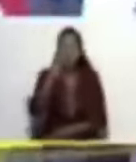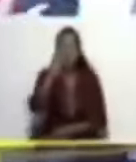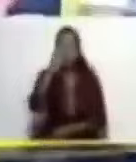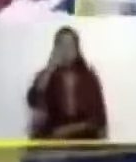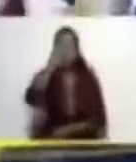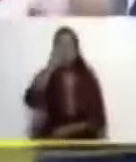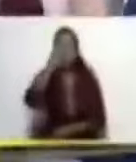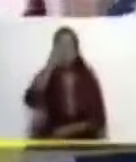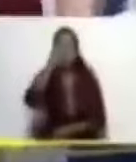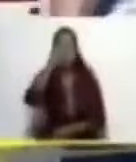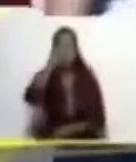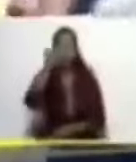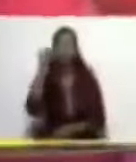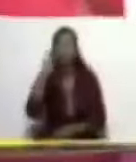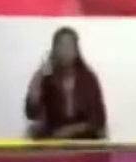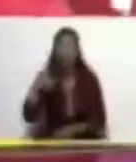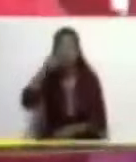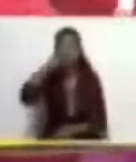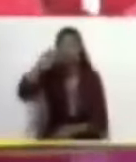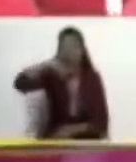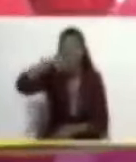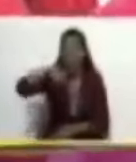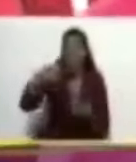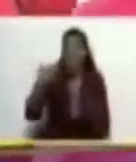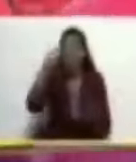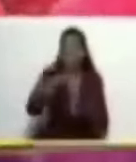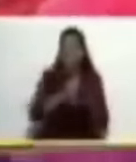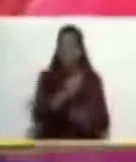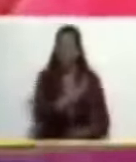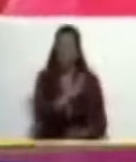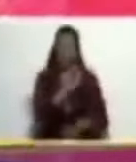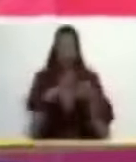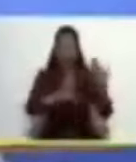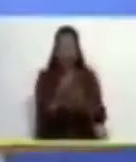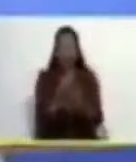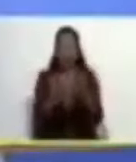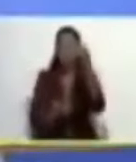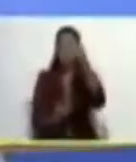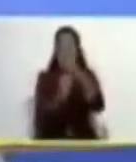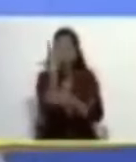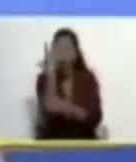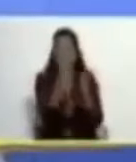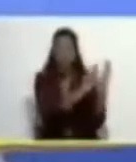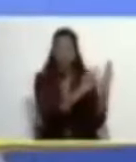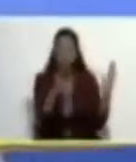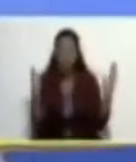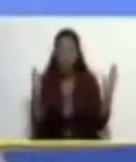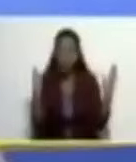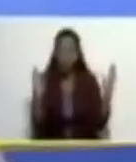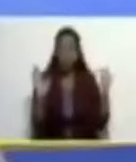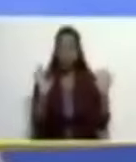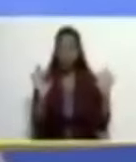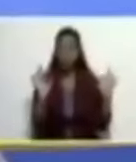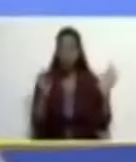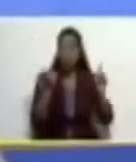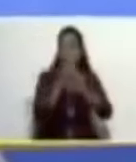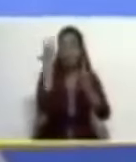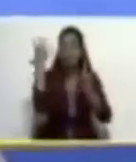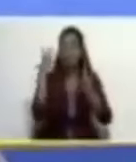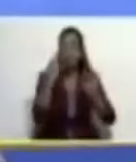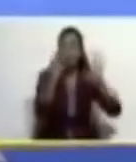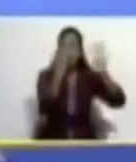Indexado. Quiere decir que este año, de enero a mayo, hemos impactado